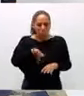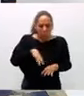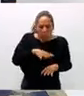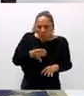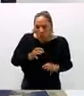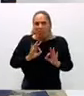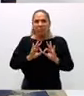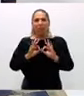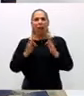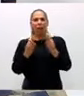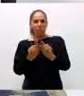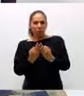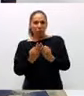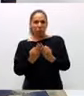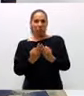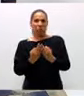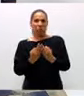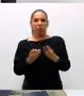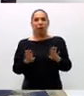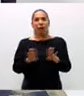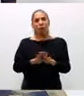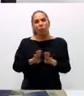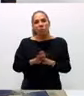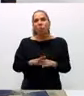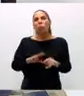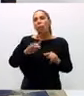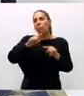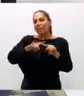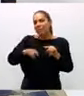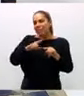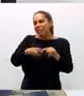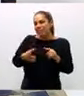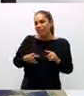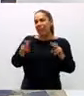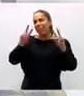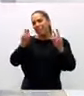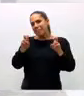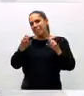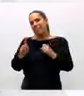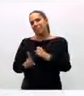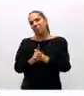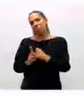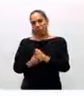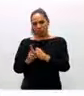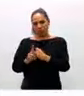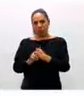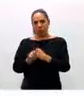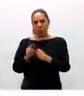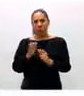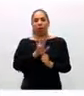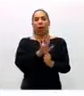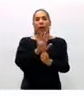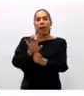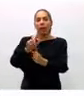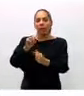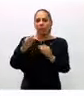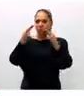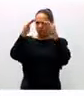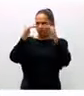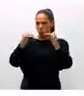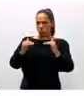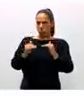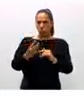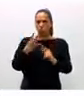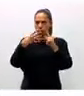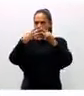y de manera práctica mucho en estos temas. Así que, bueno, como veremos en esta lámina, hay un